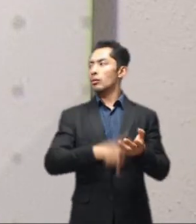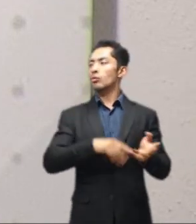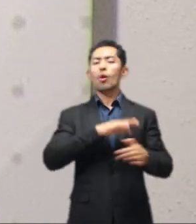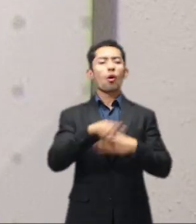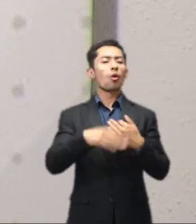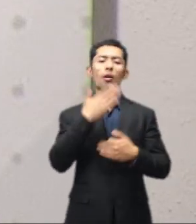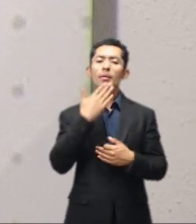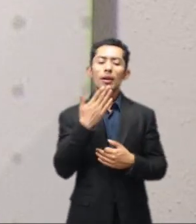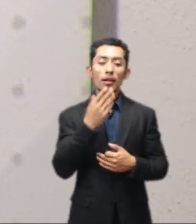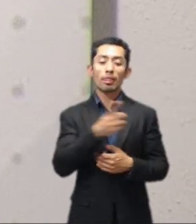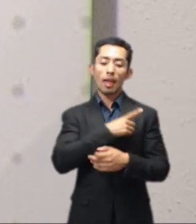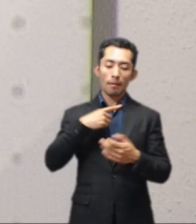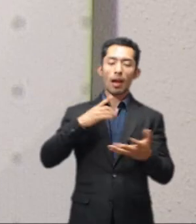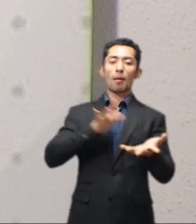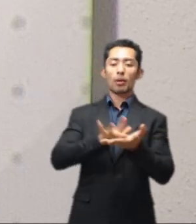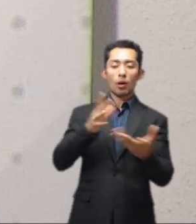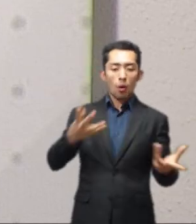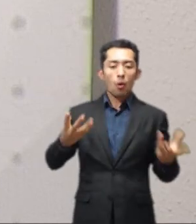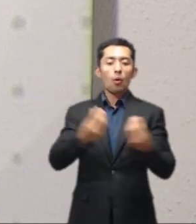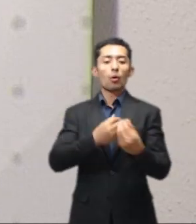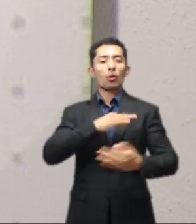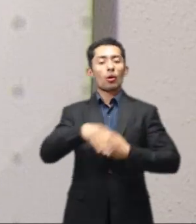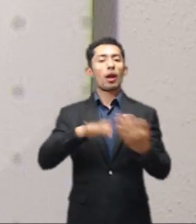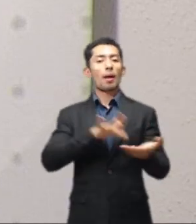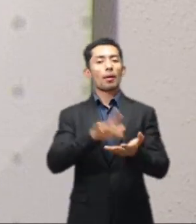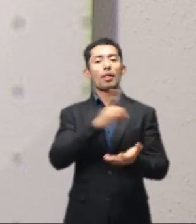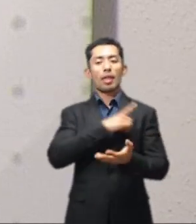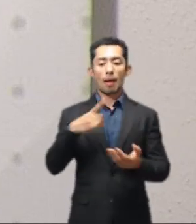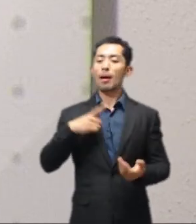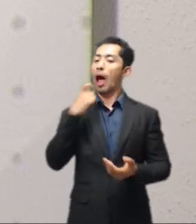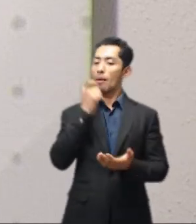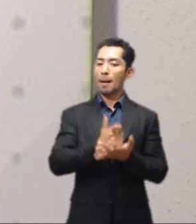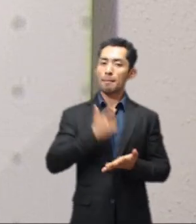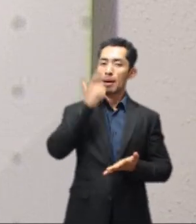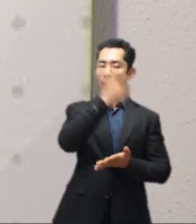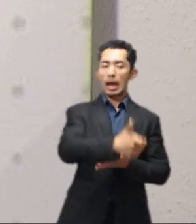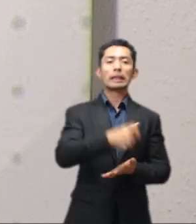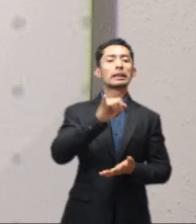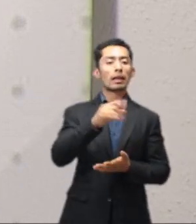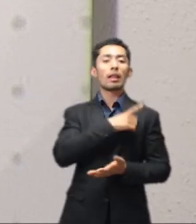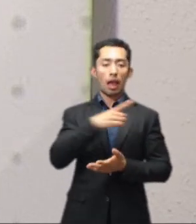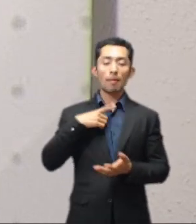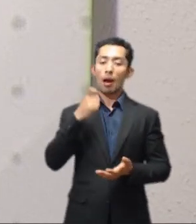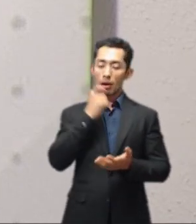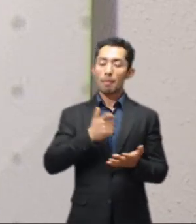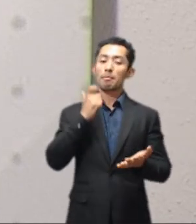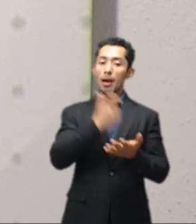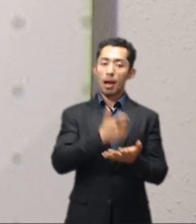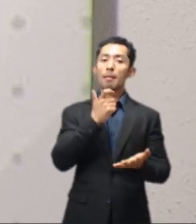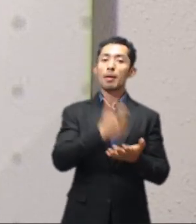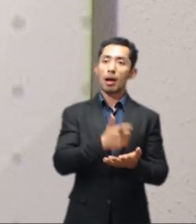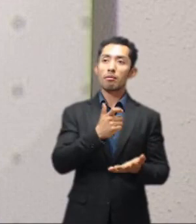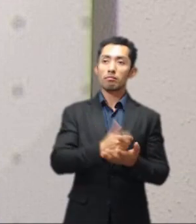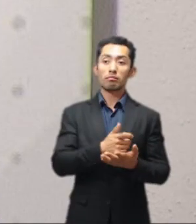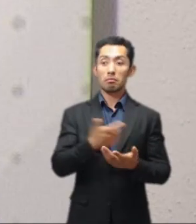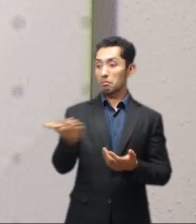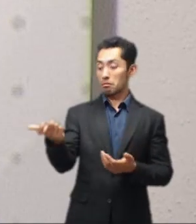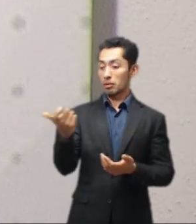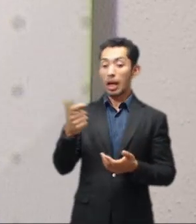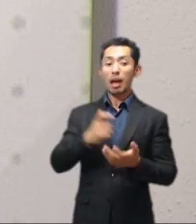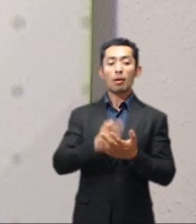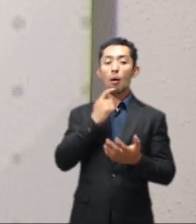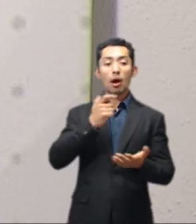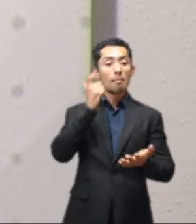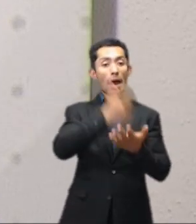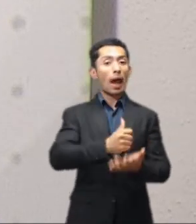funciona si cooperamos todos es decir que se pague el agua tenemos que pagarla los que no la pagamos tenemos que hacerlo